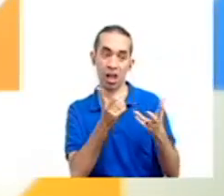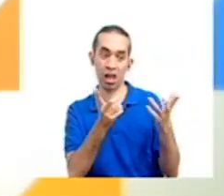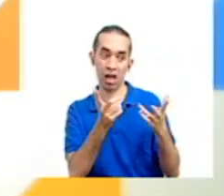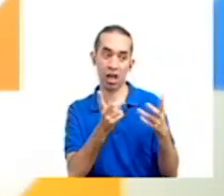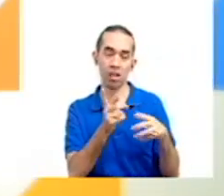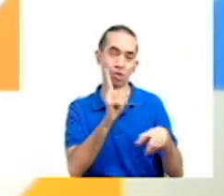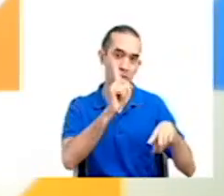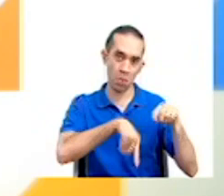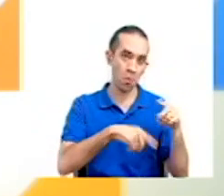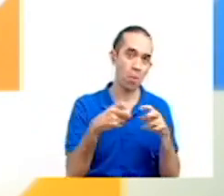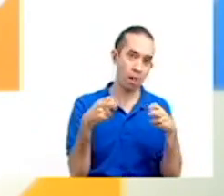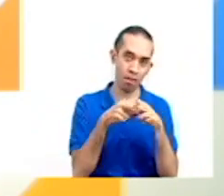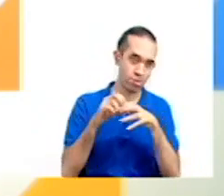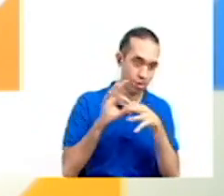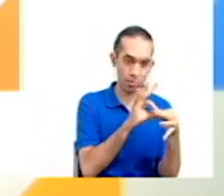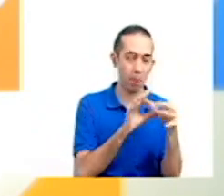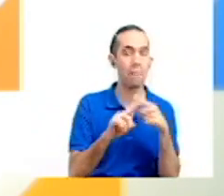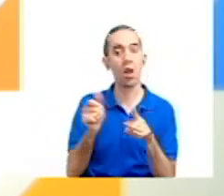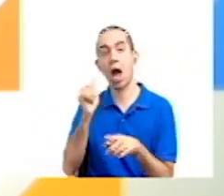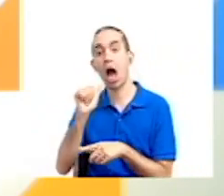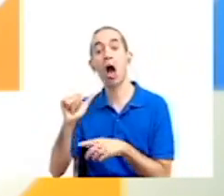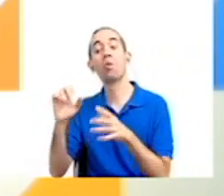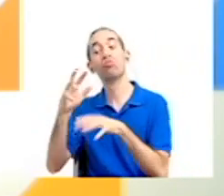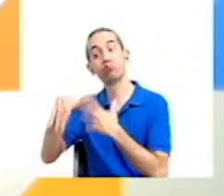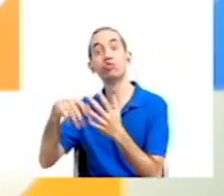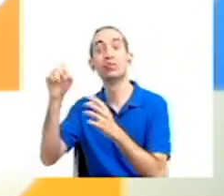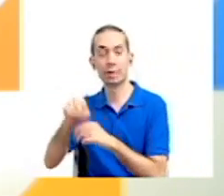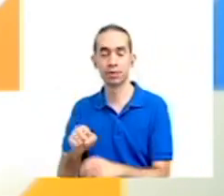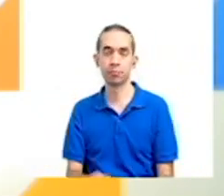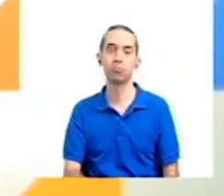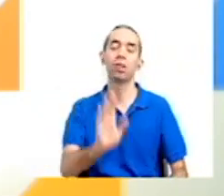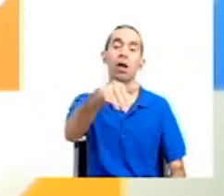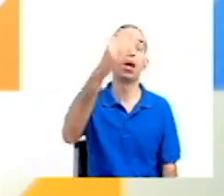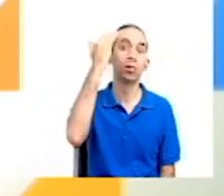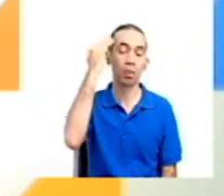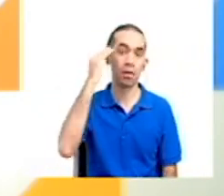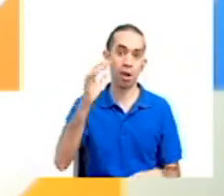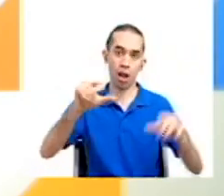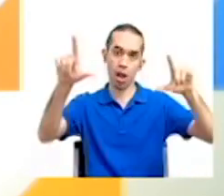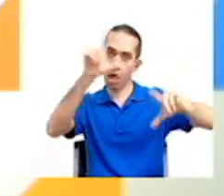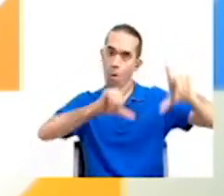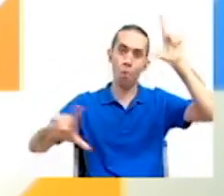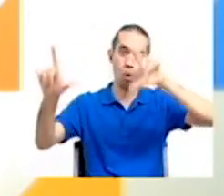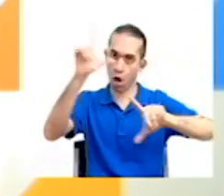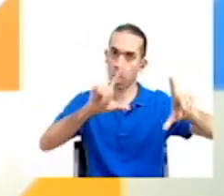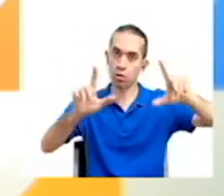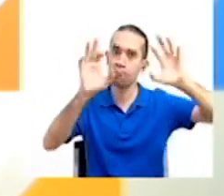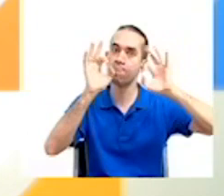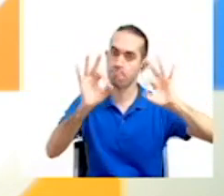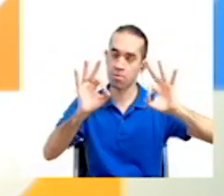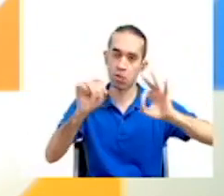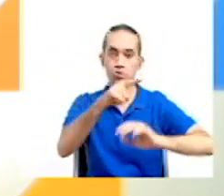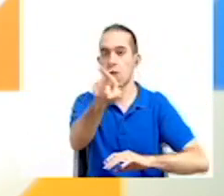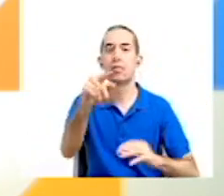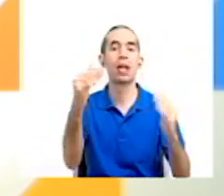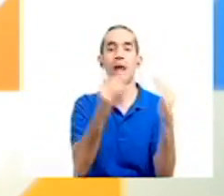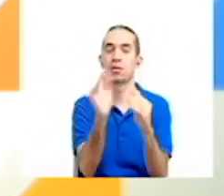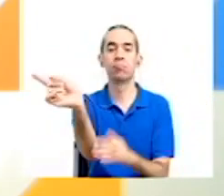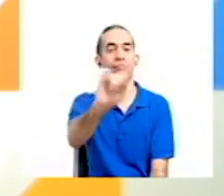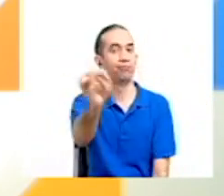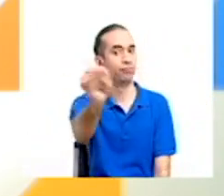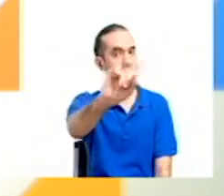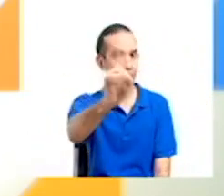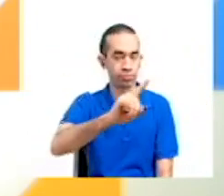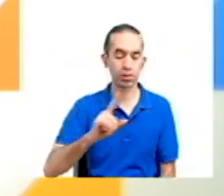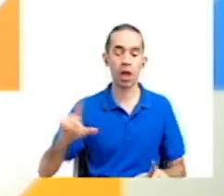Muy importante, este video se hizo en un laboratorio, bajo condiciones de laboratorio. No lo repliquen en casa porque es